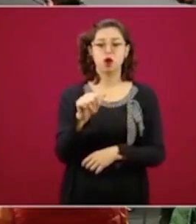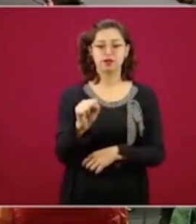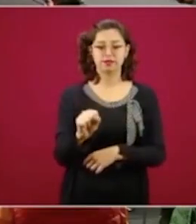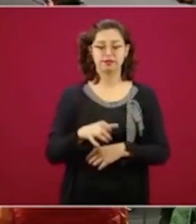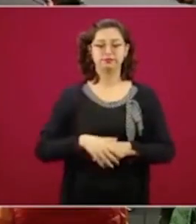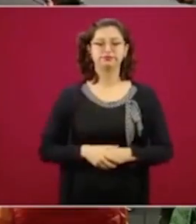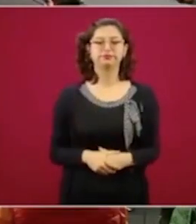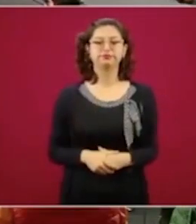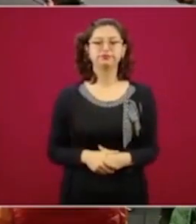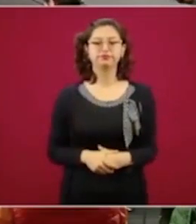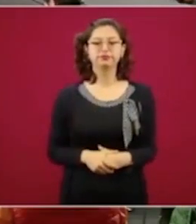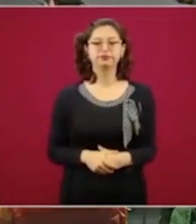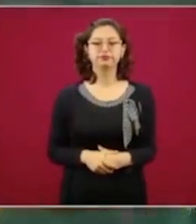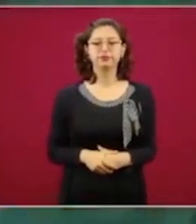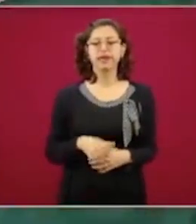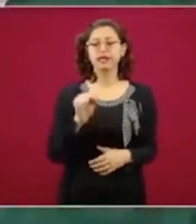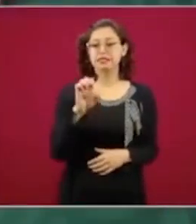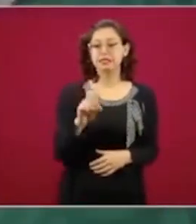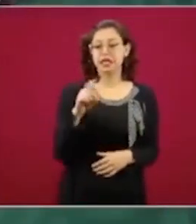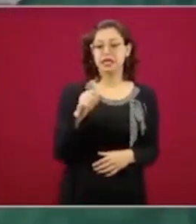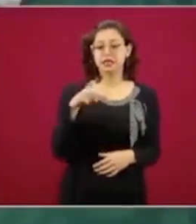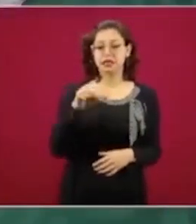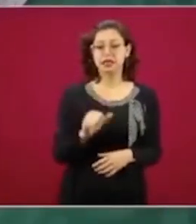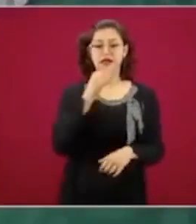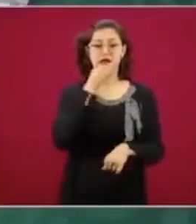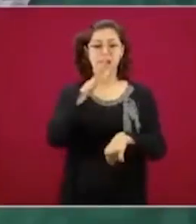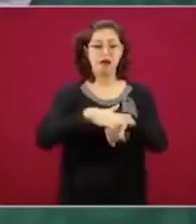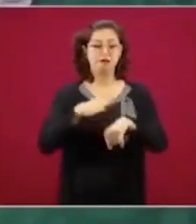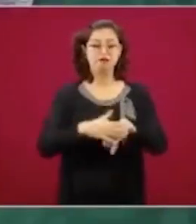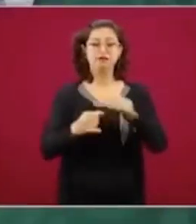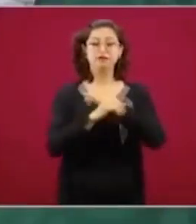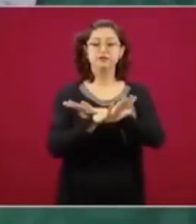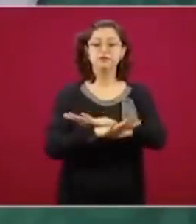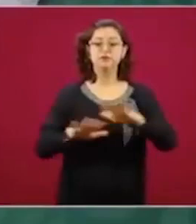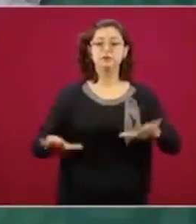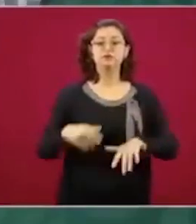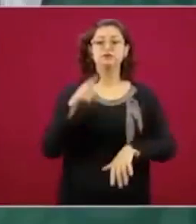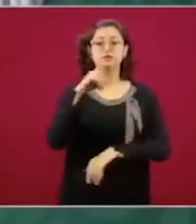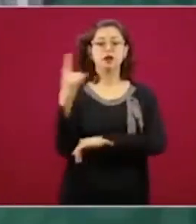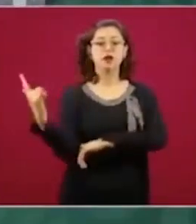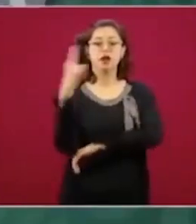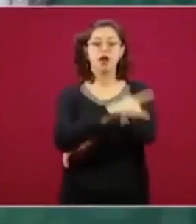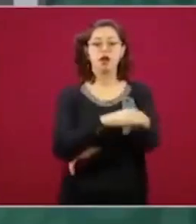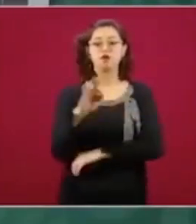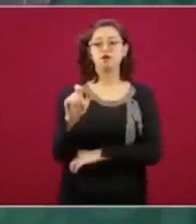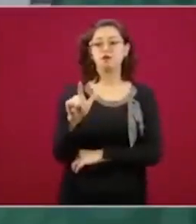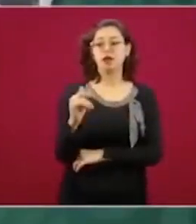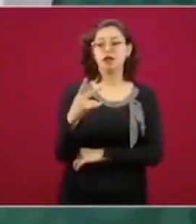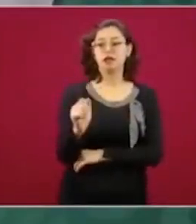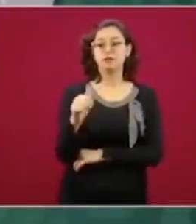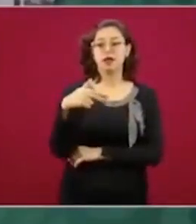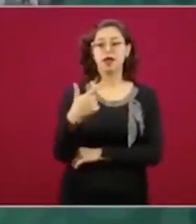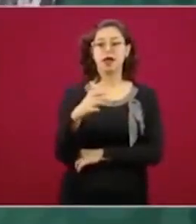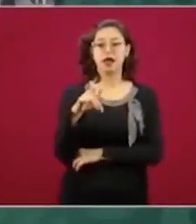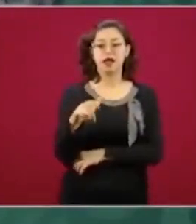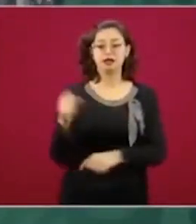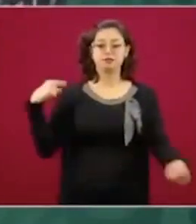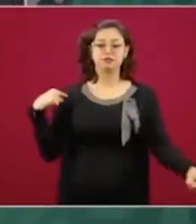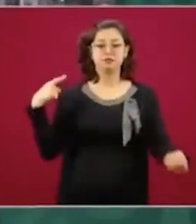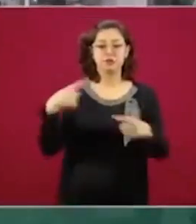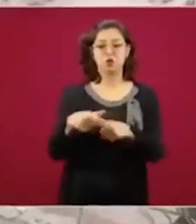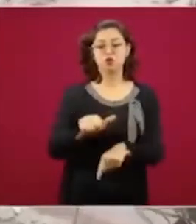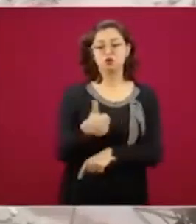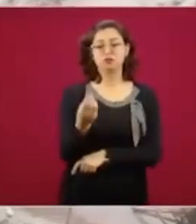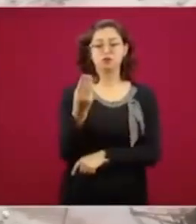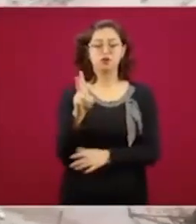La Secretaría de la Defensa Nacional informa los avances en la construcción del Aeropuerto Internacional Felipe Ángeles al 11 de mayo de